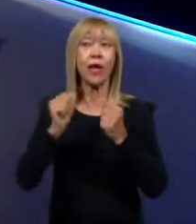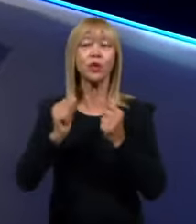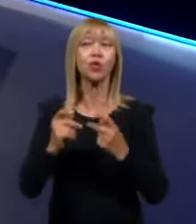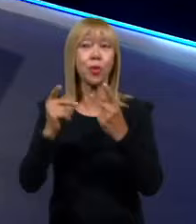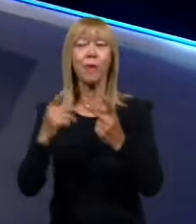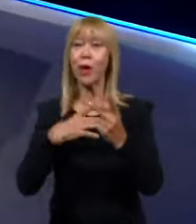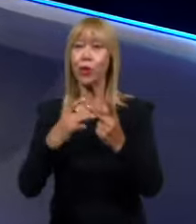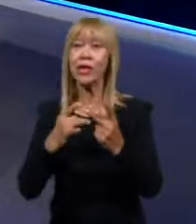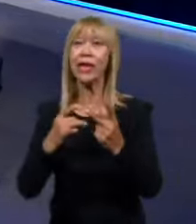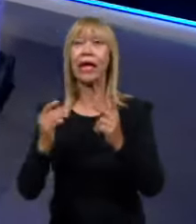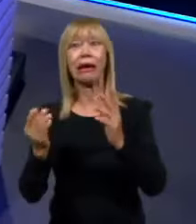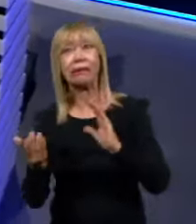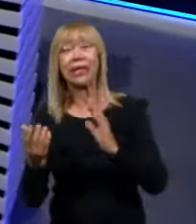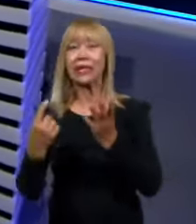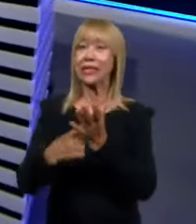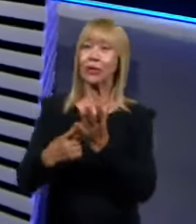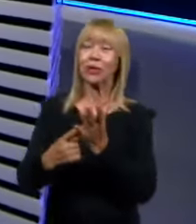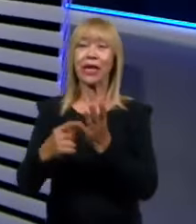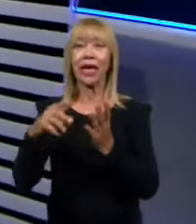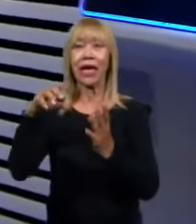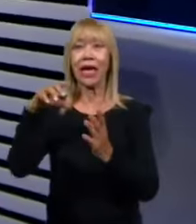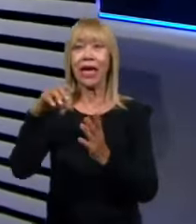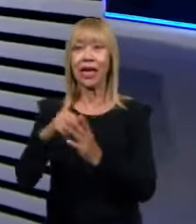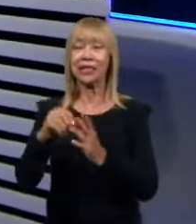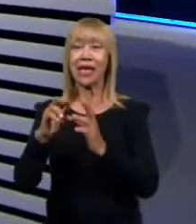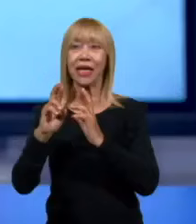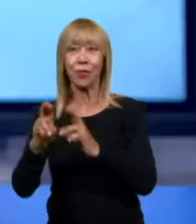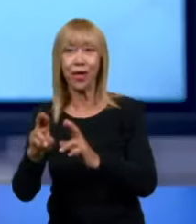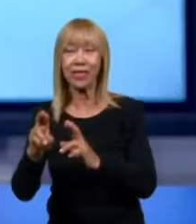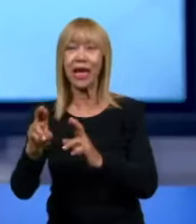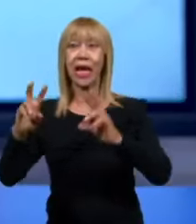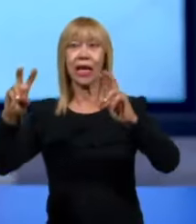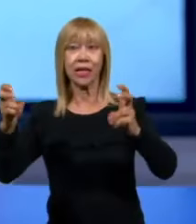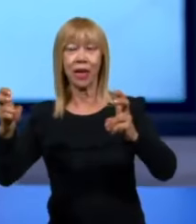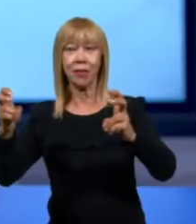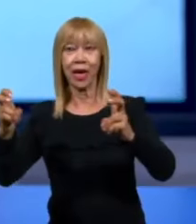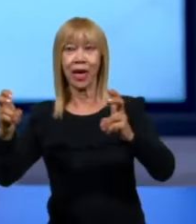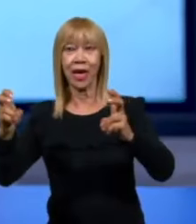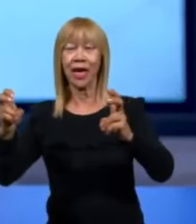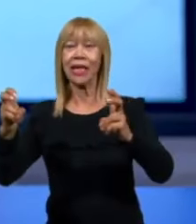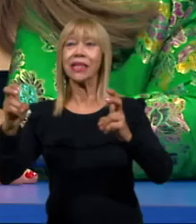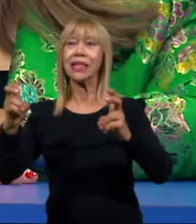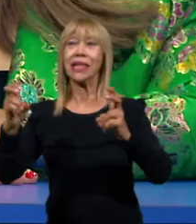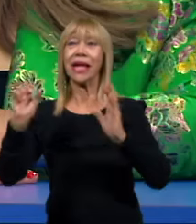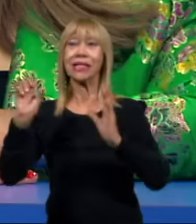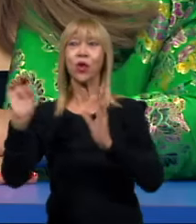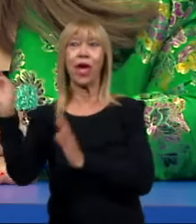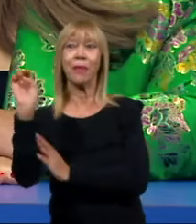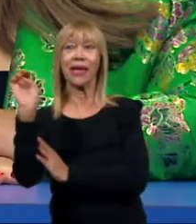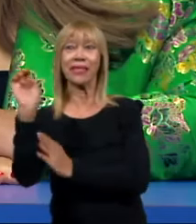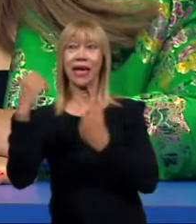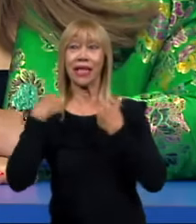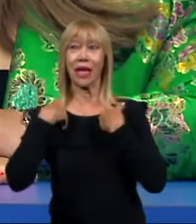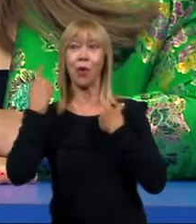me gustaría que ponderara dentro de esa premisa y respuesta el tema del estado de emergencia que tenemos